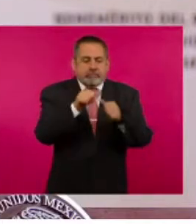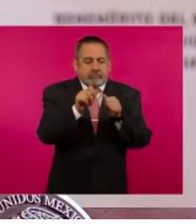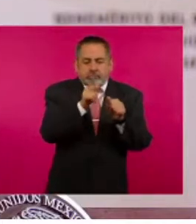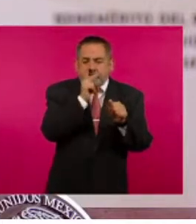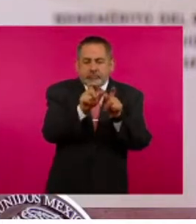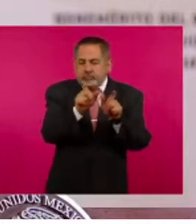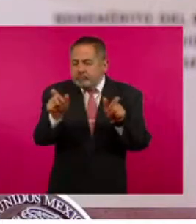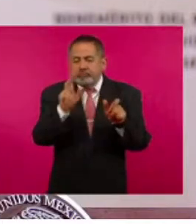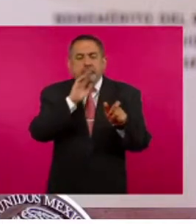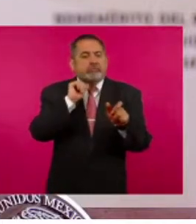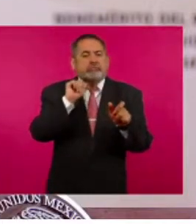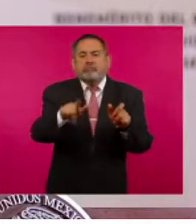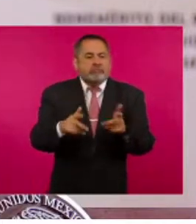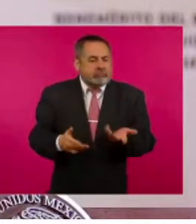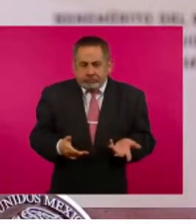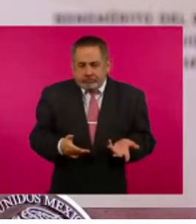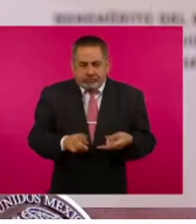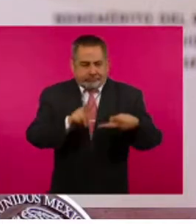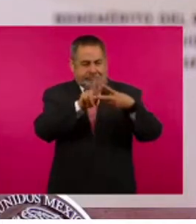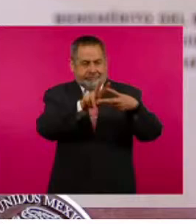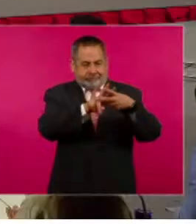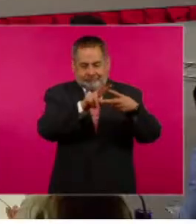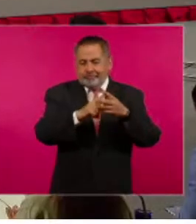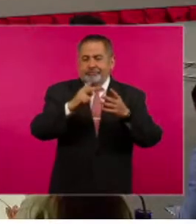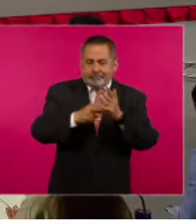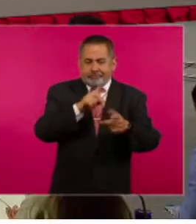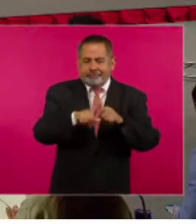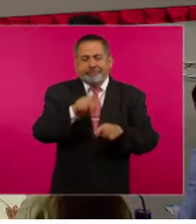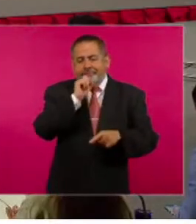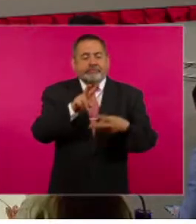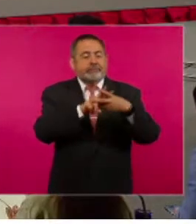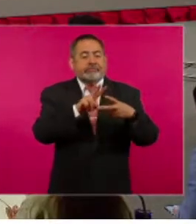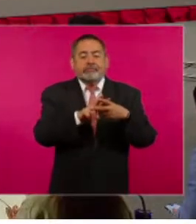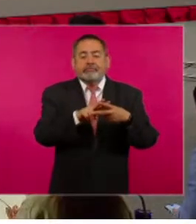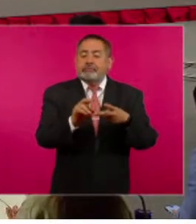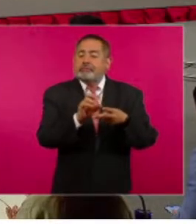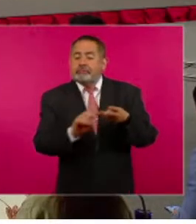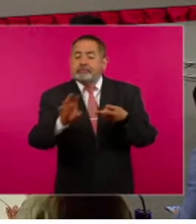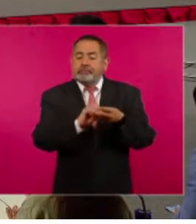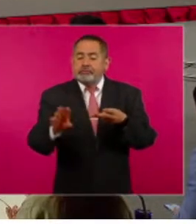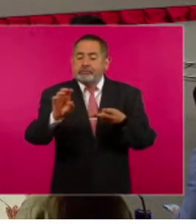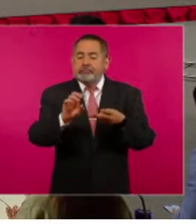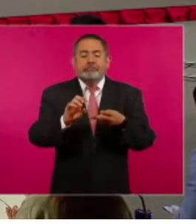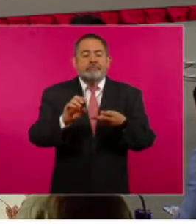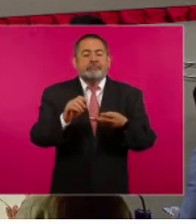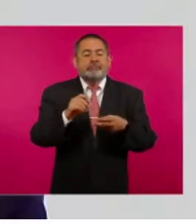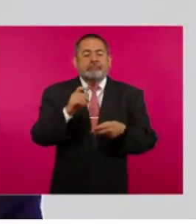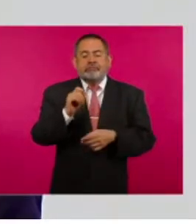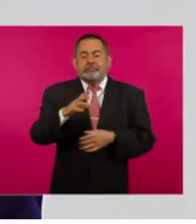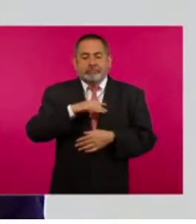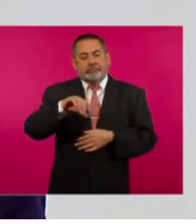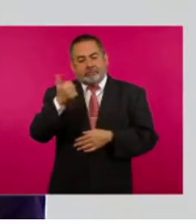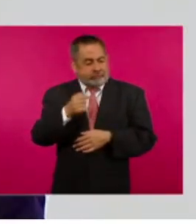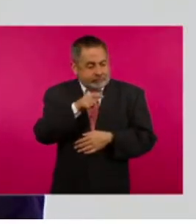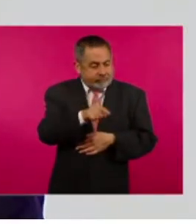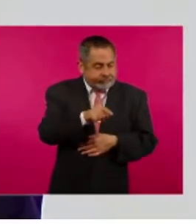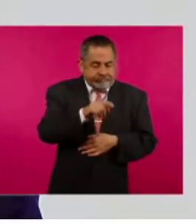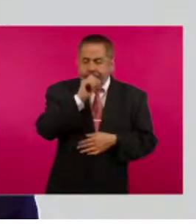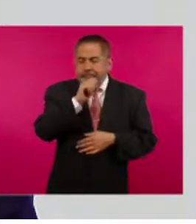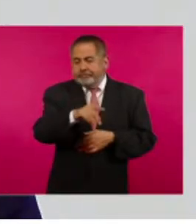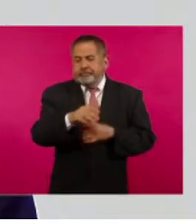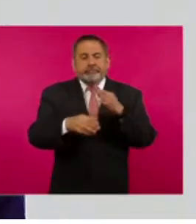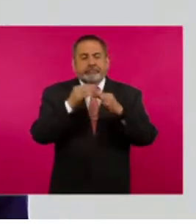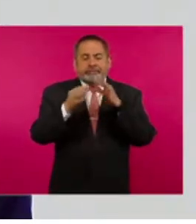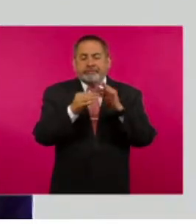otras entregas. En los hashtags y la repetición de las mismas cuentas son retuiteadas y hay otras cuentas de las